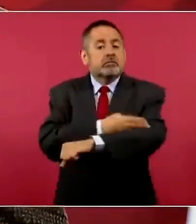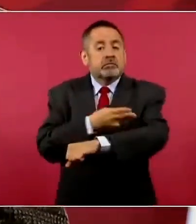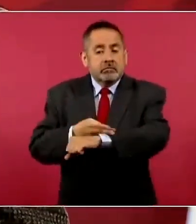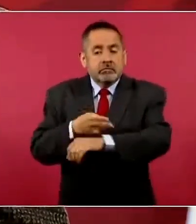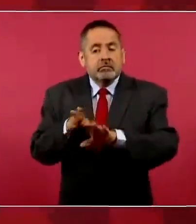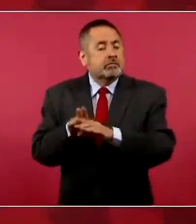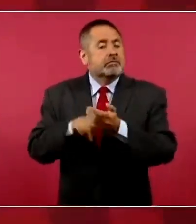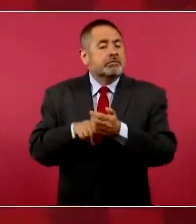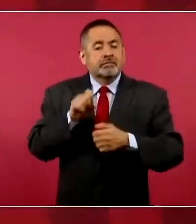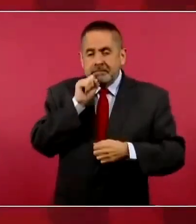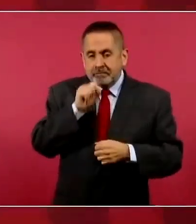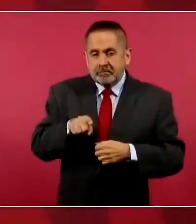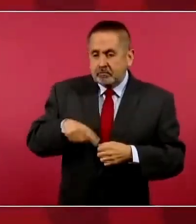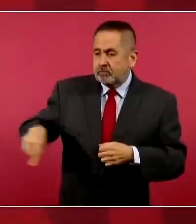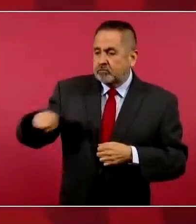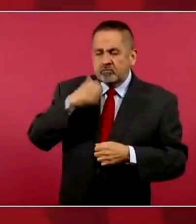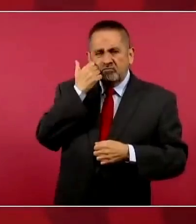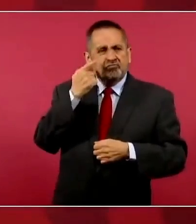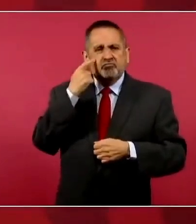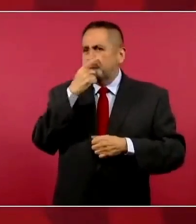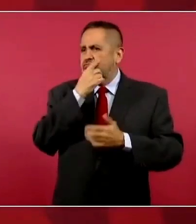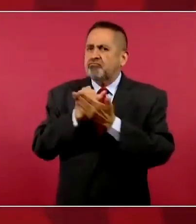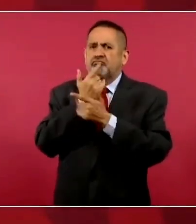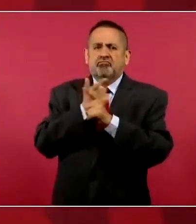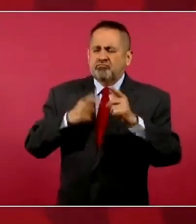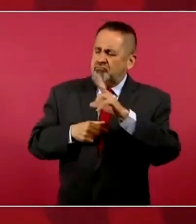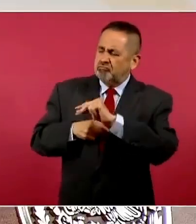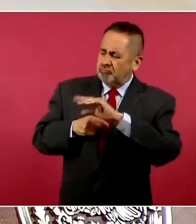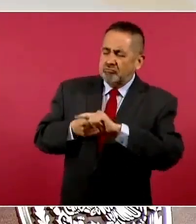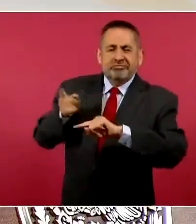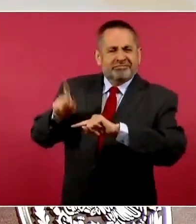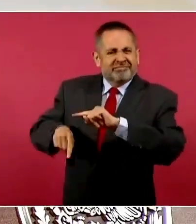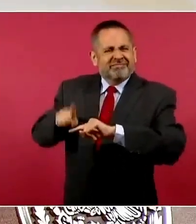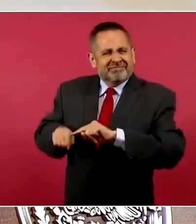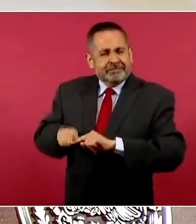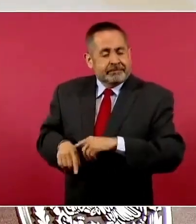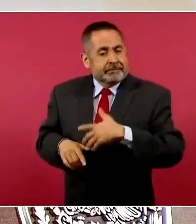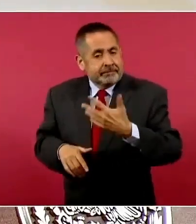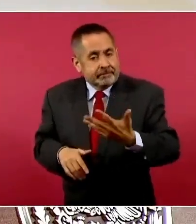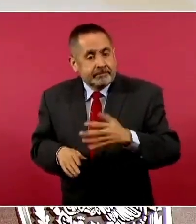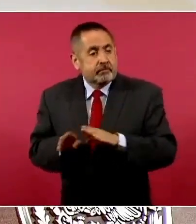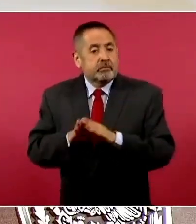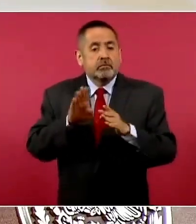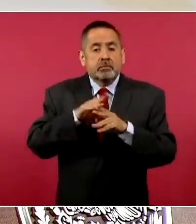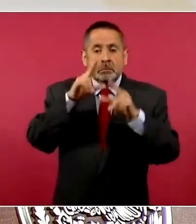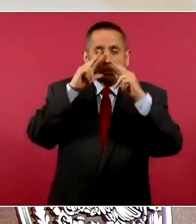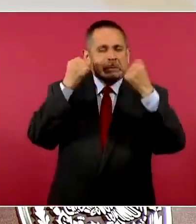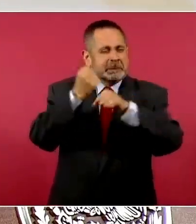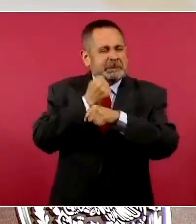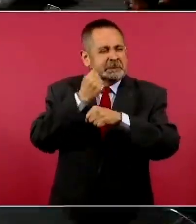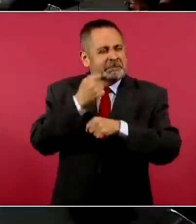Madero quería la democracia? ¿Cómo vas a estar pensando en Zapata